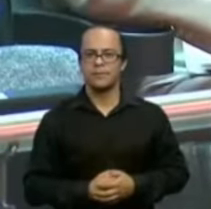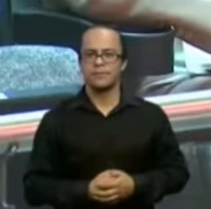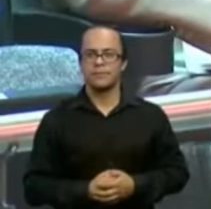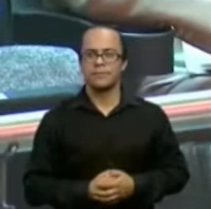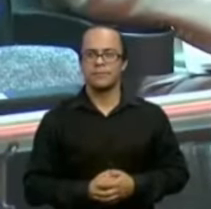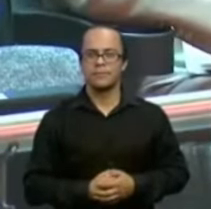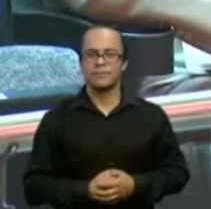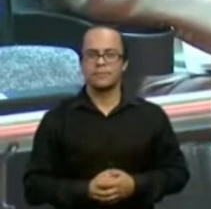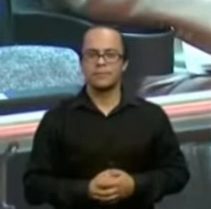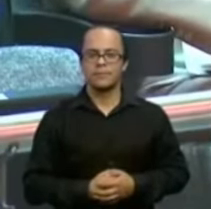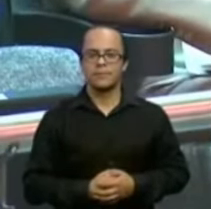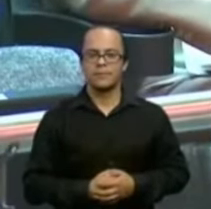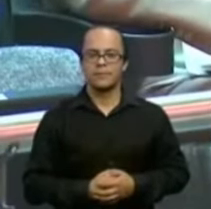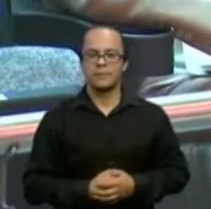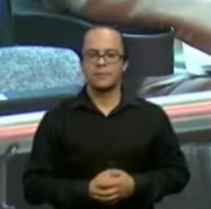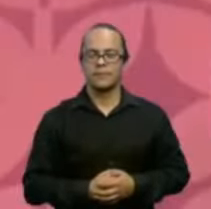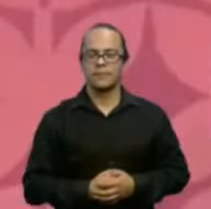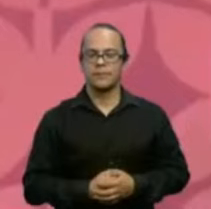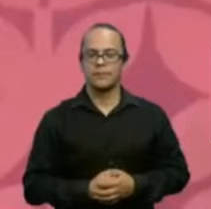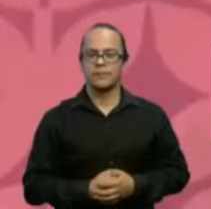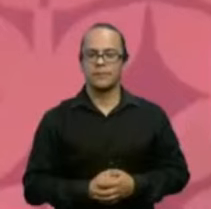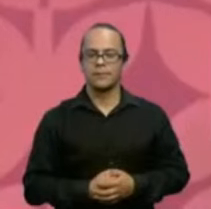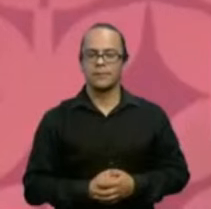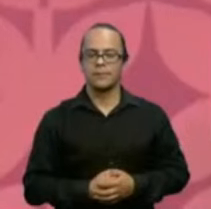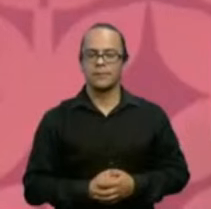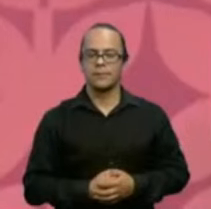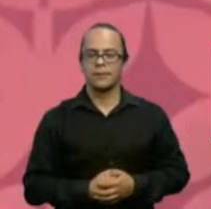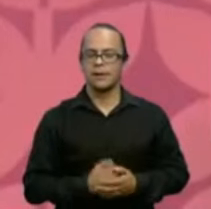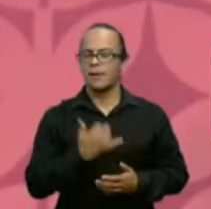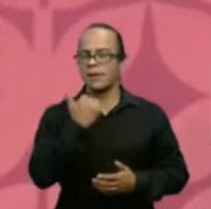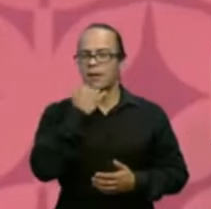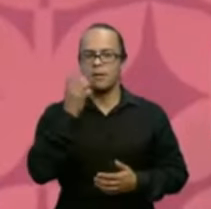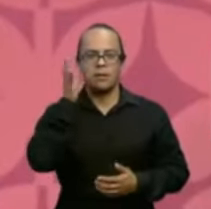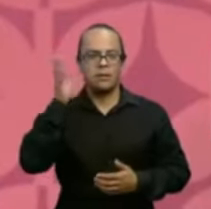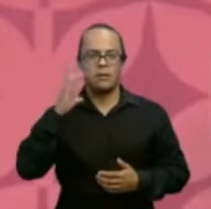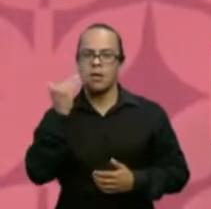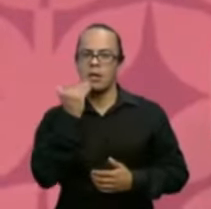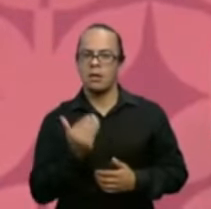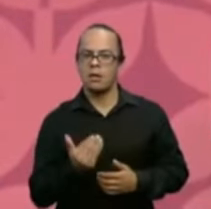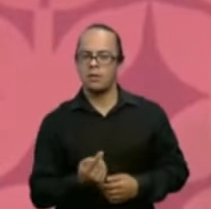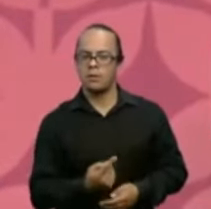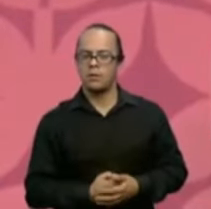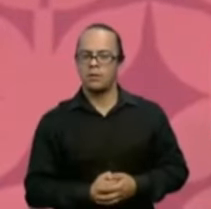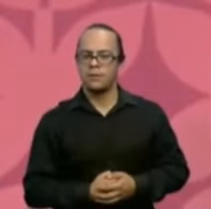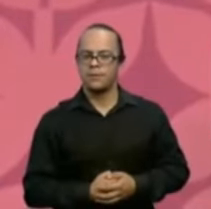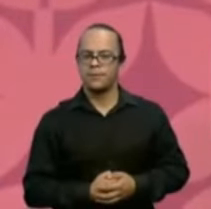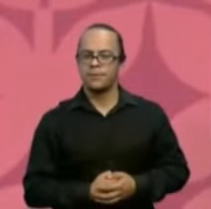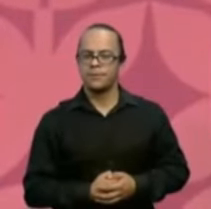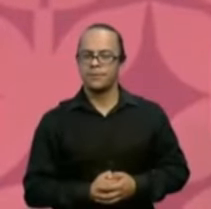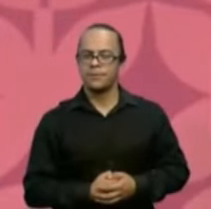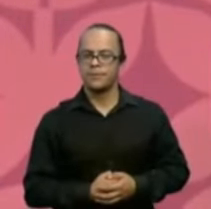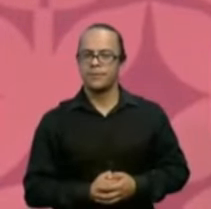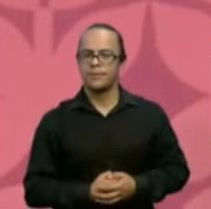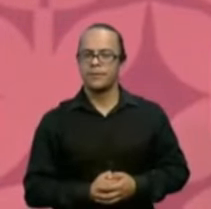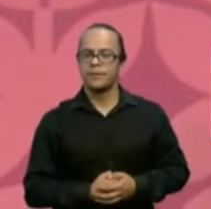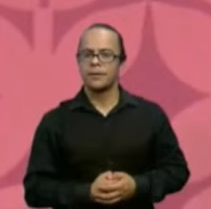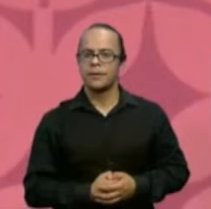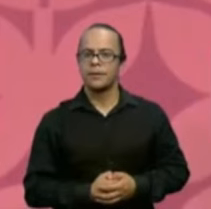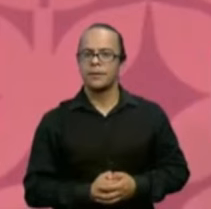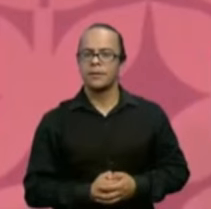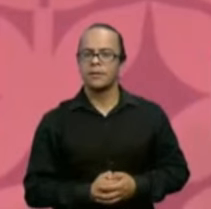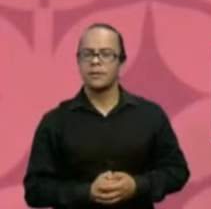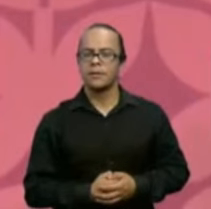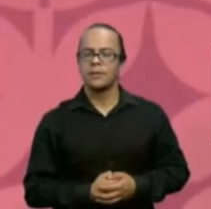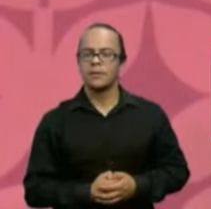nichos intocables. Es obligado cambiar conforme lo hacen las sociedades y los tiempos. Debemos responder a